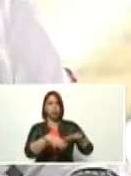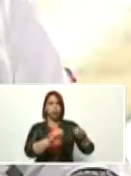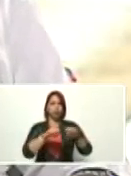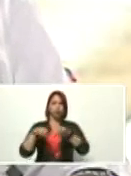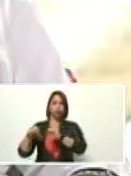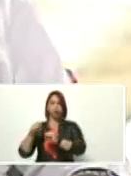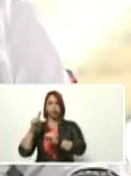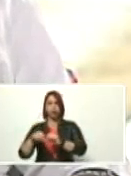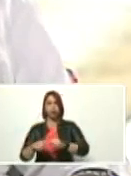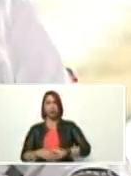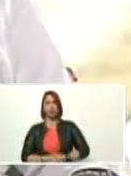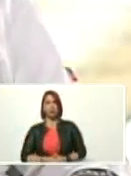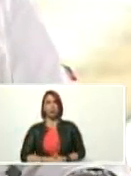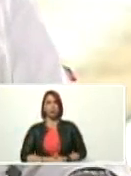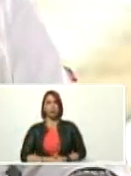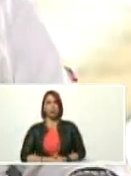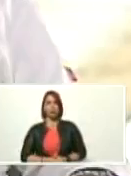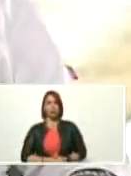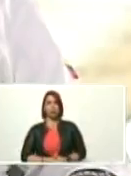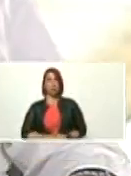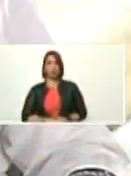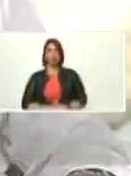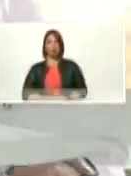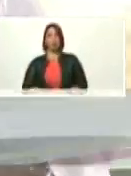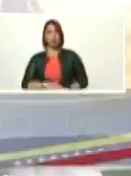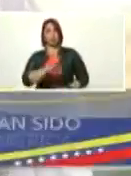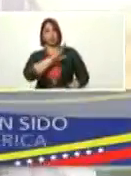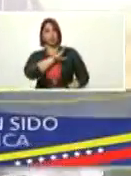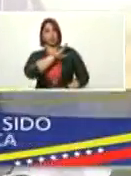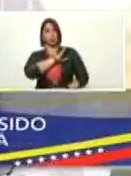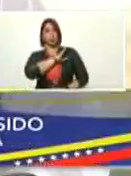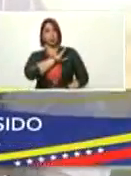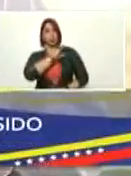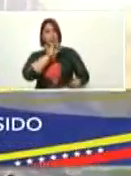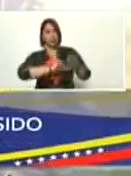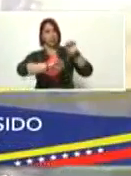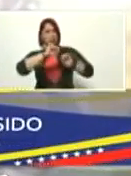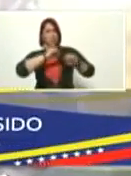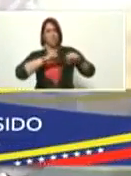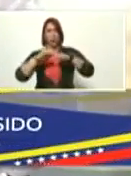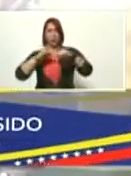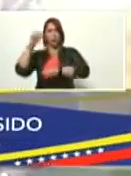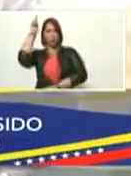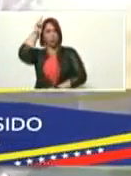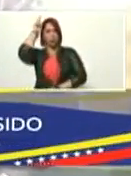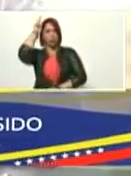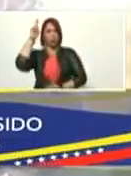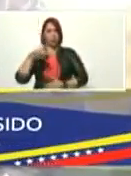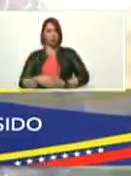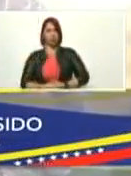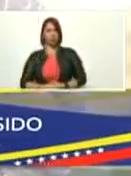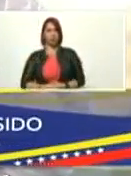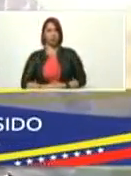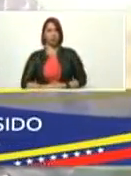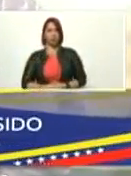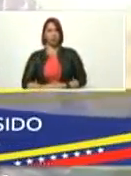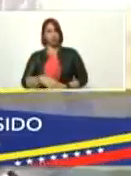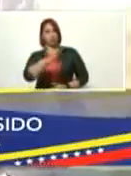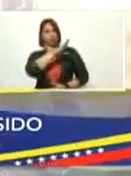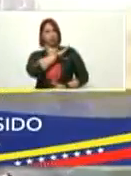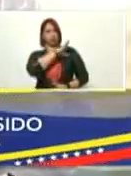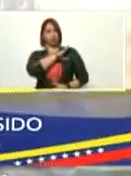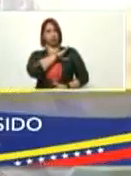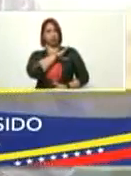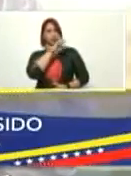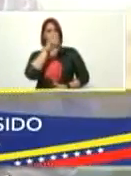la colonización, del papel de la resistencia de los movimientos indígenas, del papel y